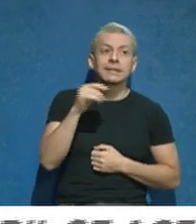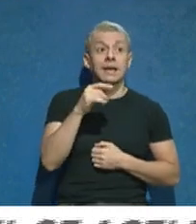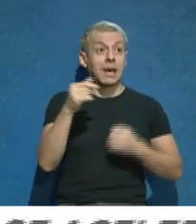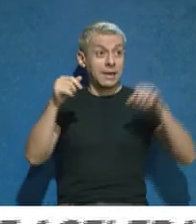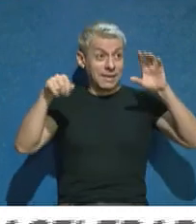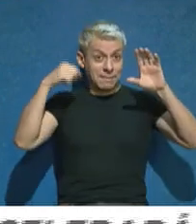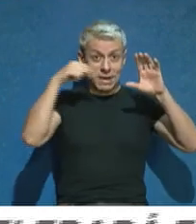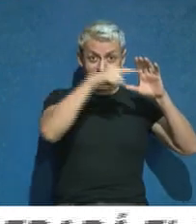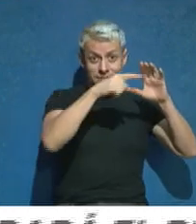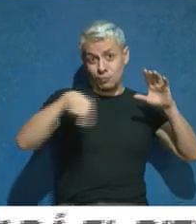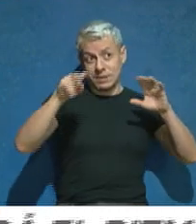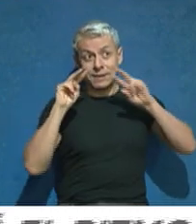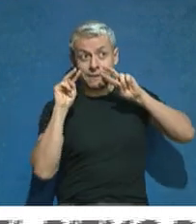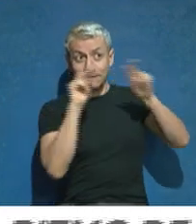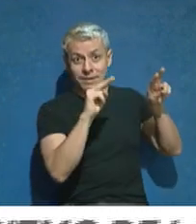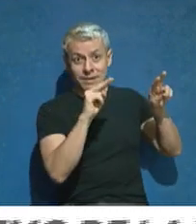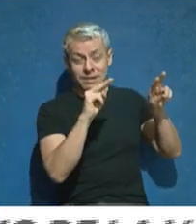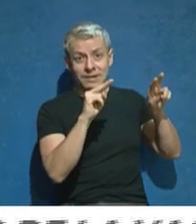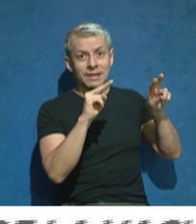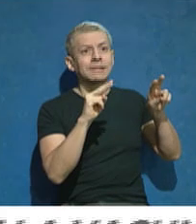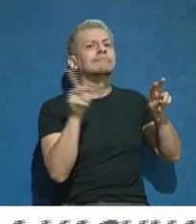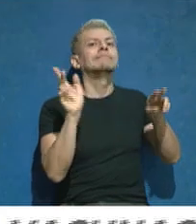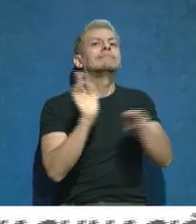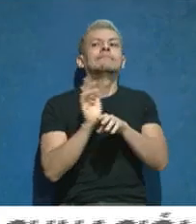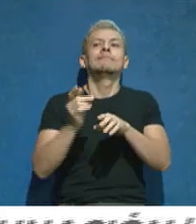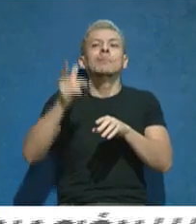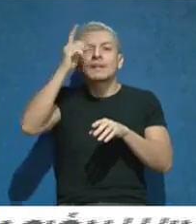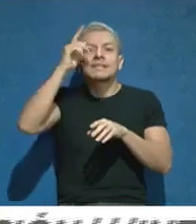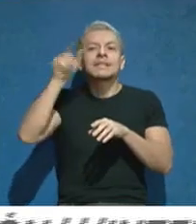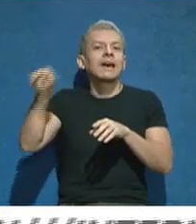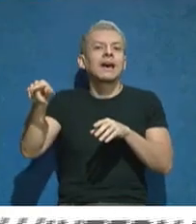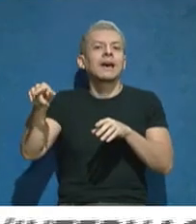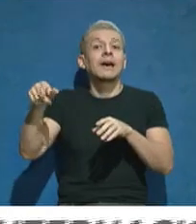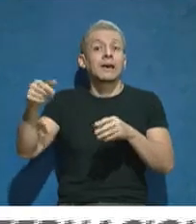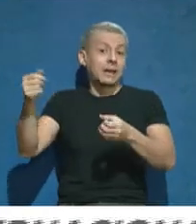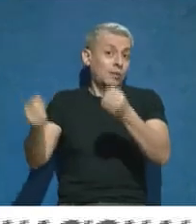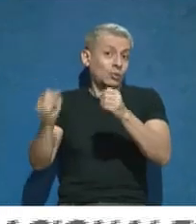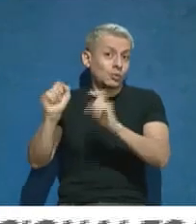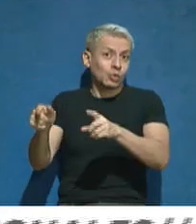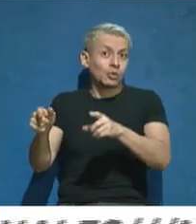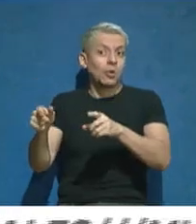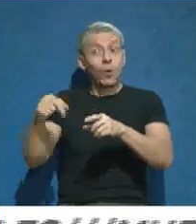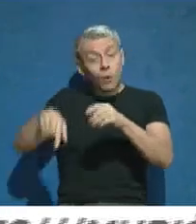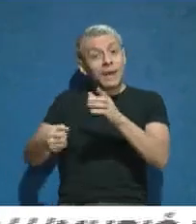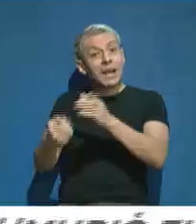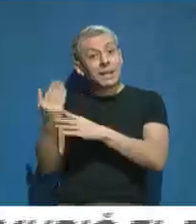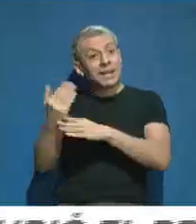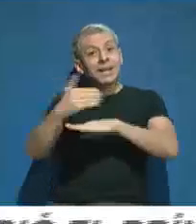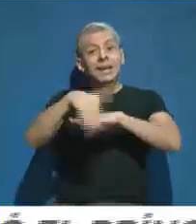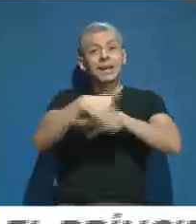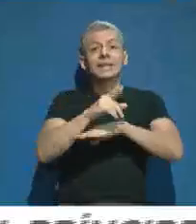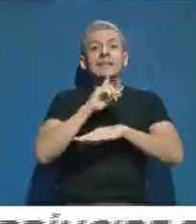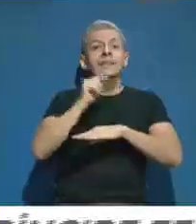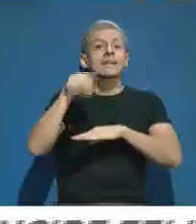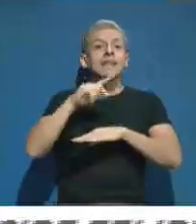estamos compartiendo, que ustedes ven en pantalla ahora, es de una patrulla policial que fue esta mañana al domicilio de calle Tandil a llevar una